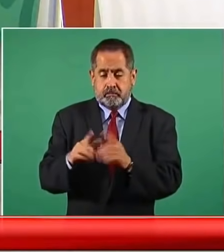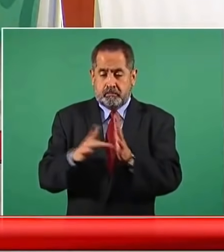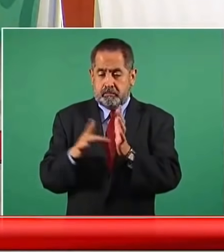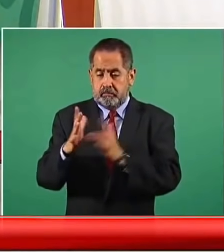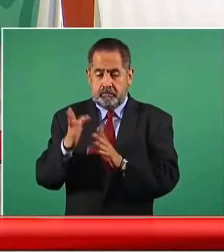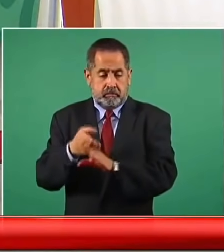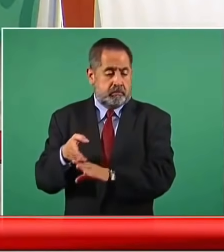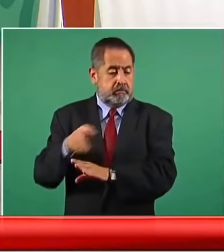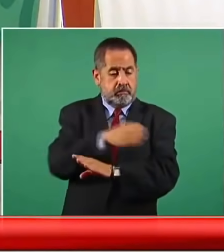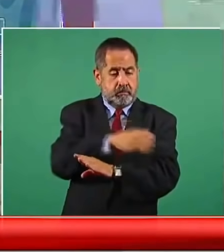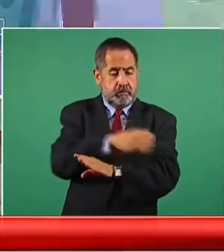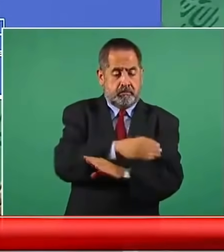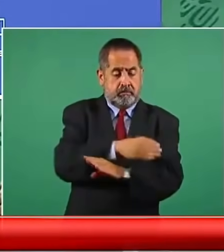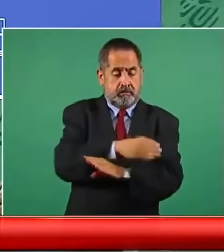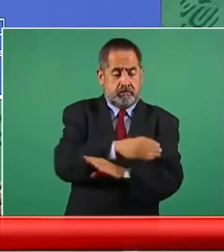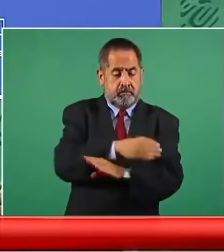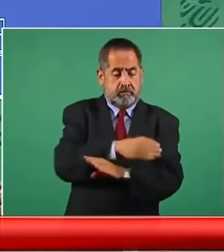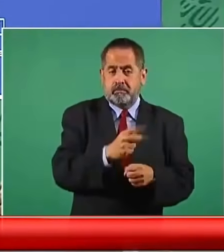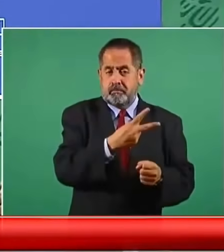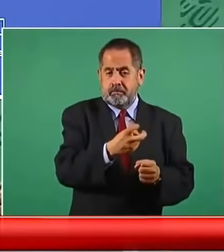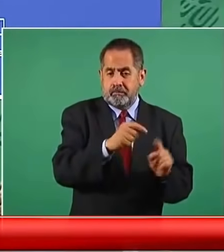Cristo.